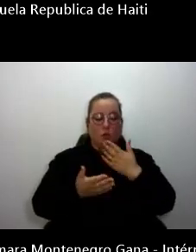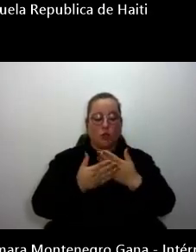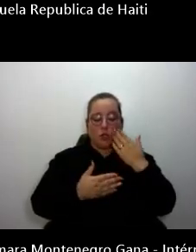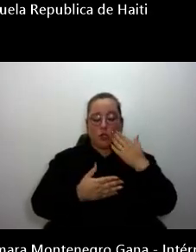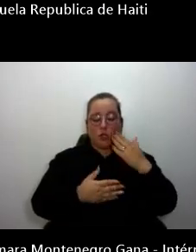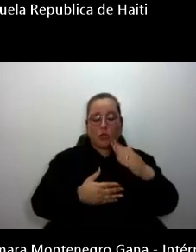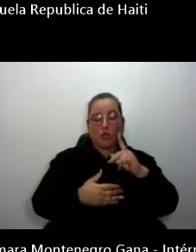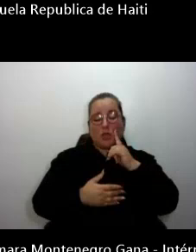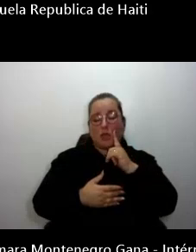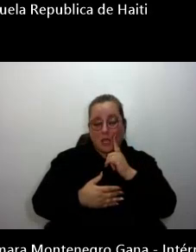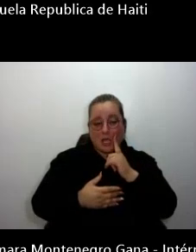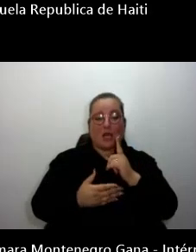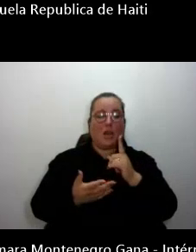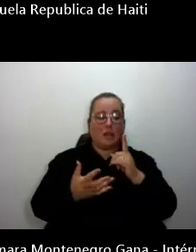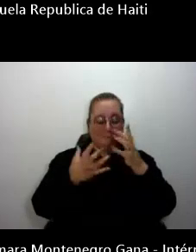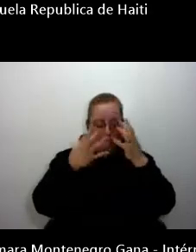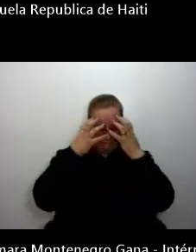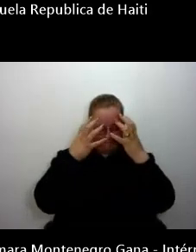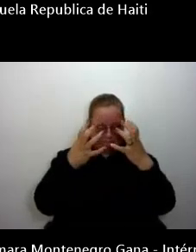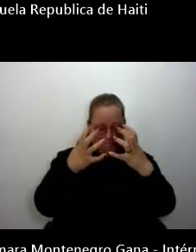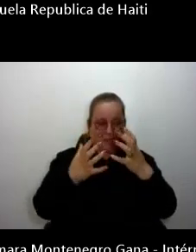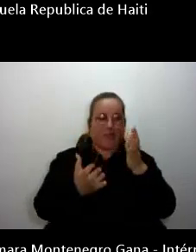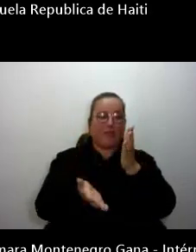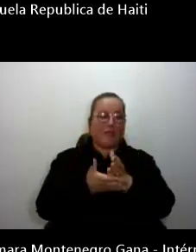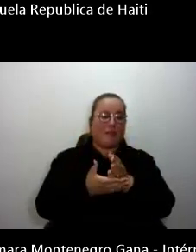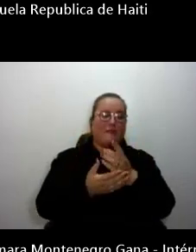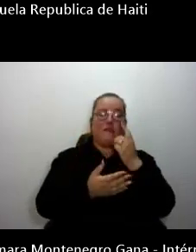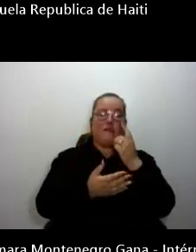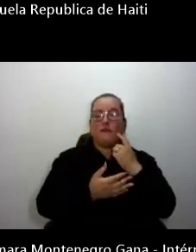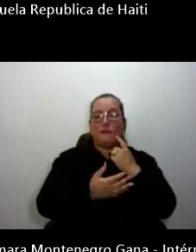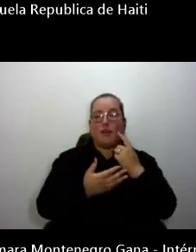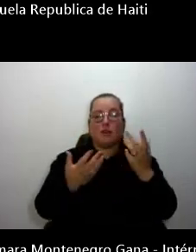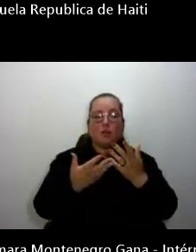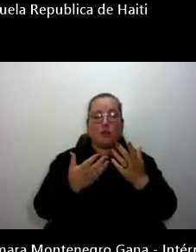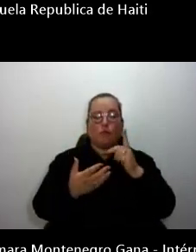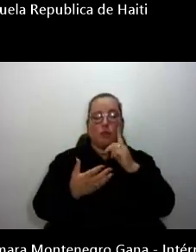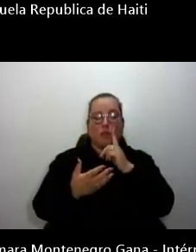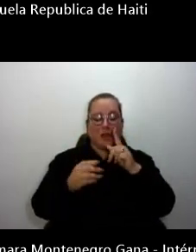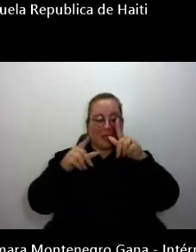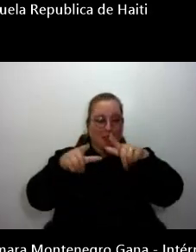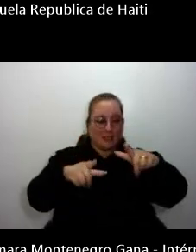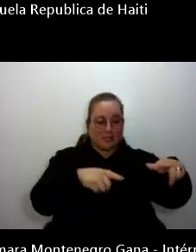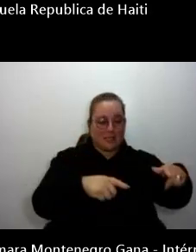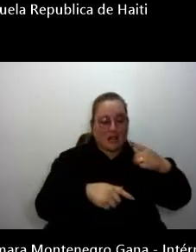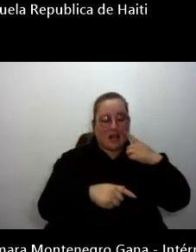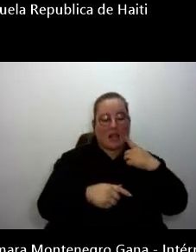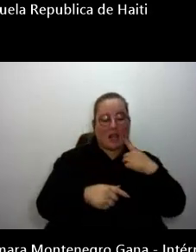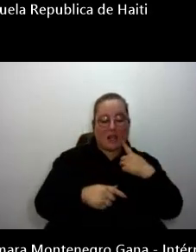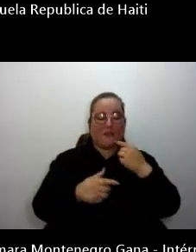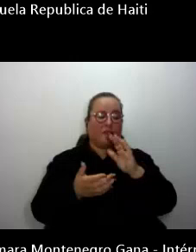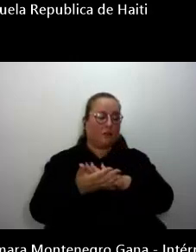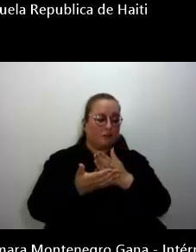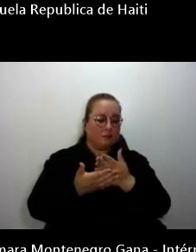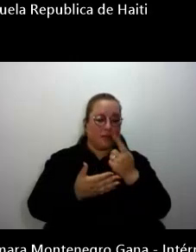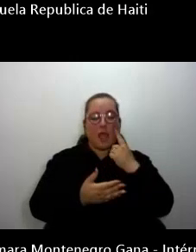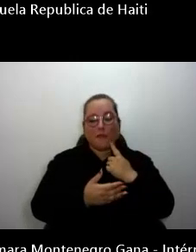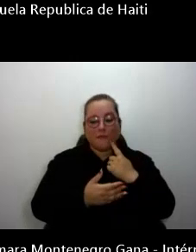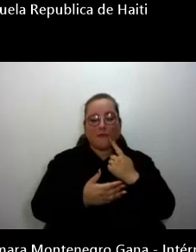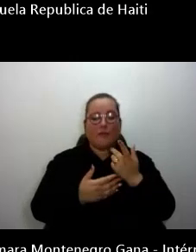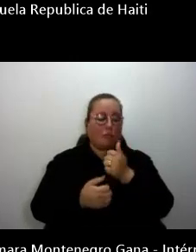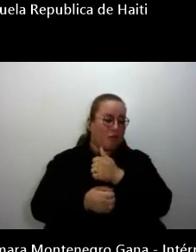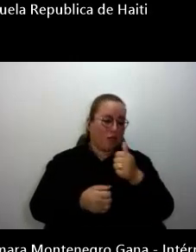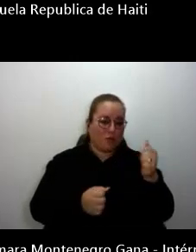no, tenemos que ver. No la tiene, tenemos estrategias generales dentro del aula, como ir trabajando, que con los PEC en general a todos nos